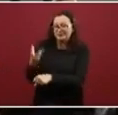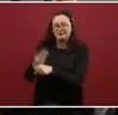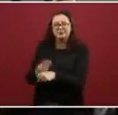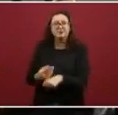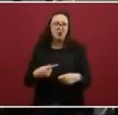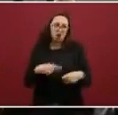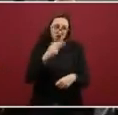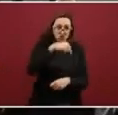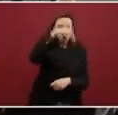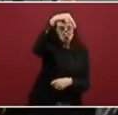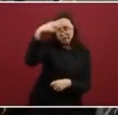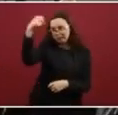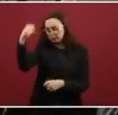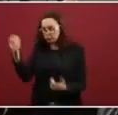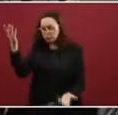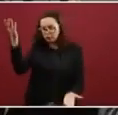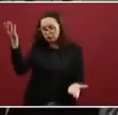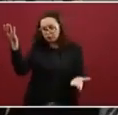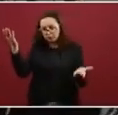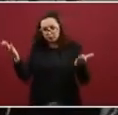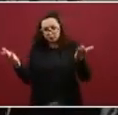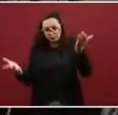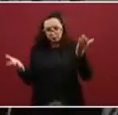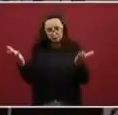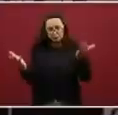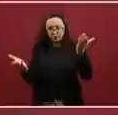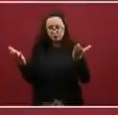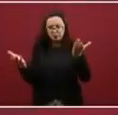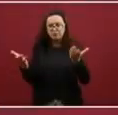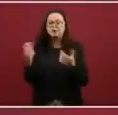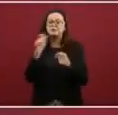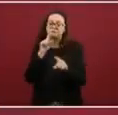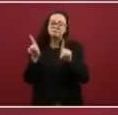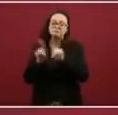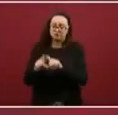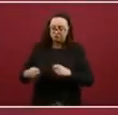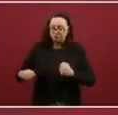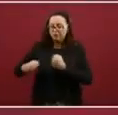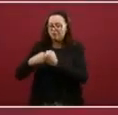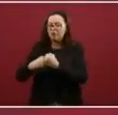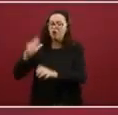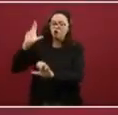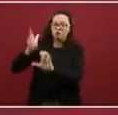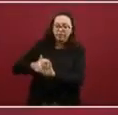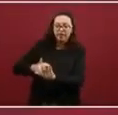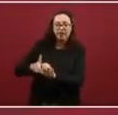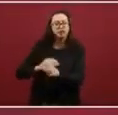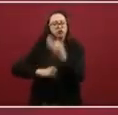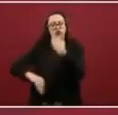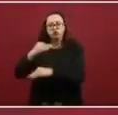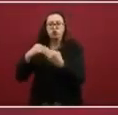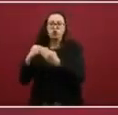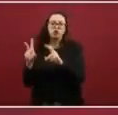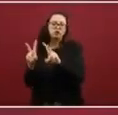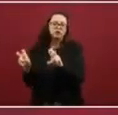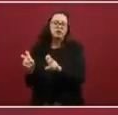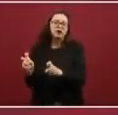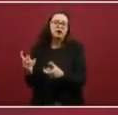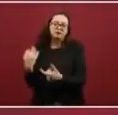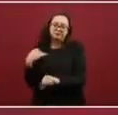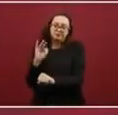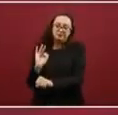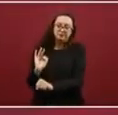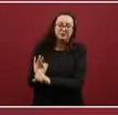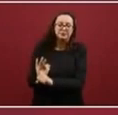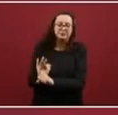sur con el norte en la medida de lo posible, ¿no? Incluyendo también la frontera, las instalaciones migratorias y todo aquello que nos permite